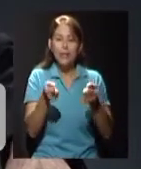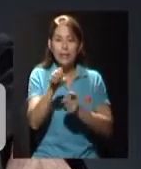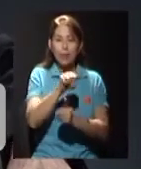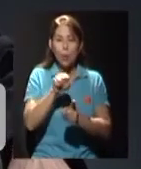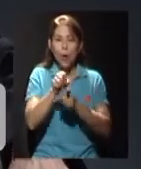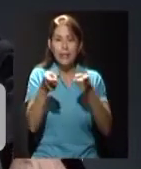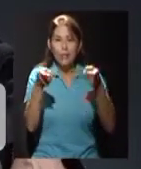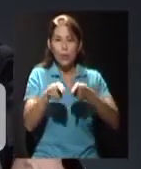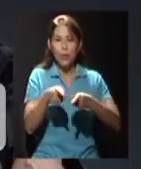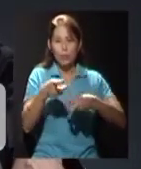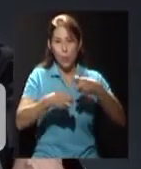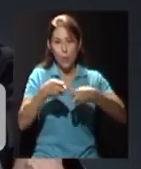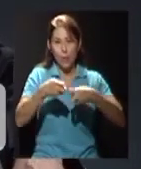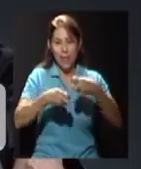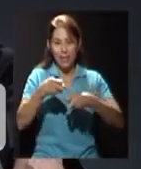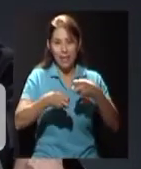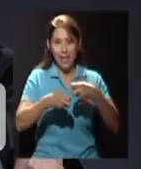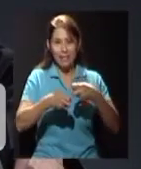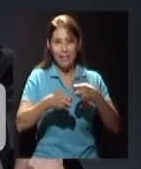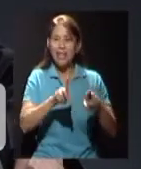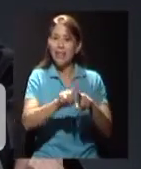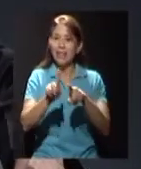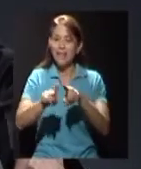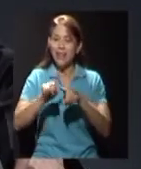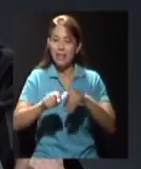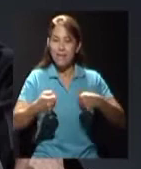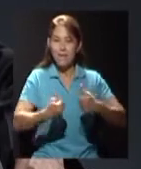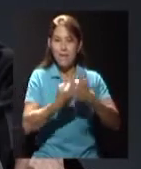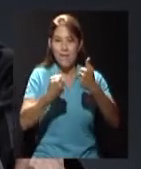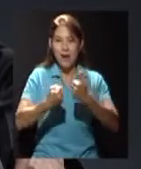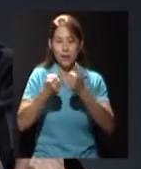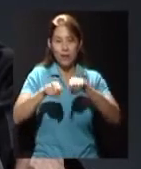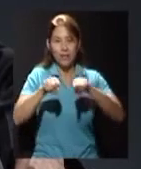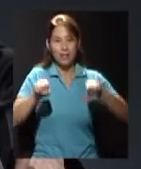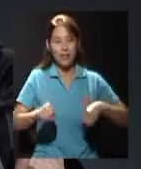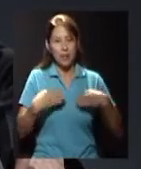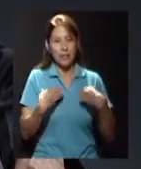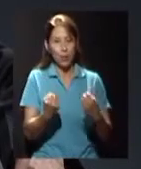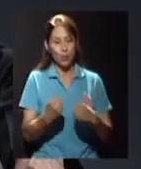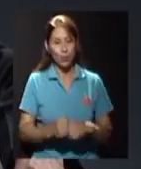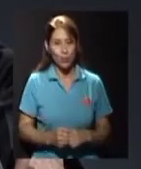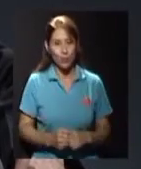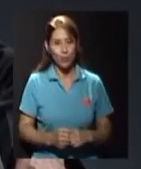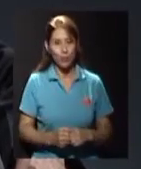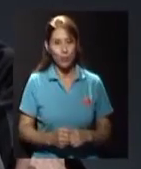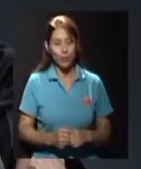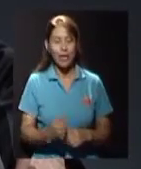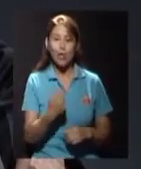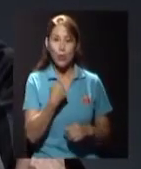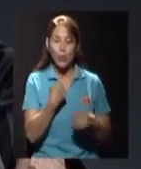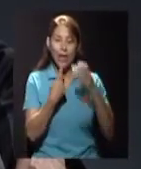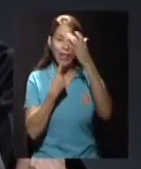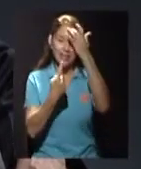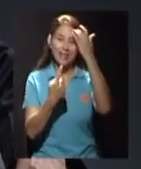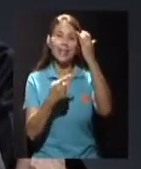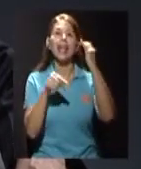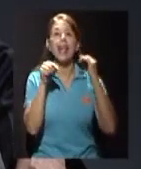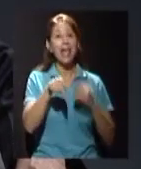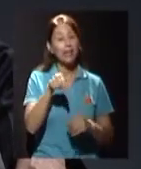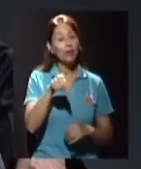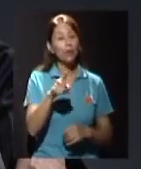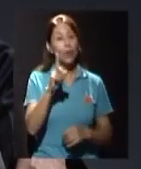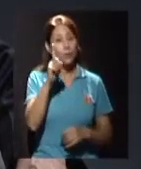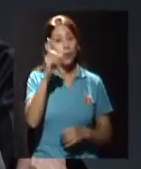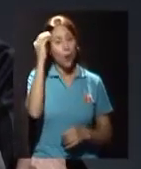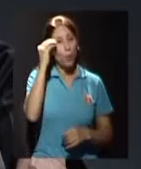a los retos que tiene nuestro sistema de salud y voy a decir esto es una opinión muy